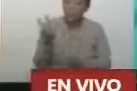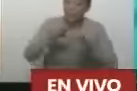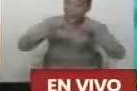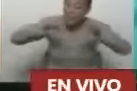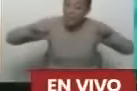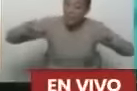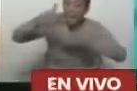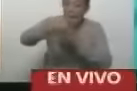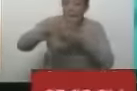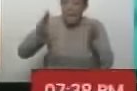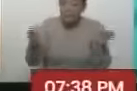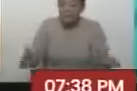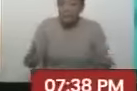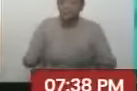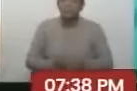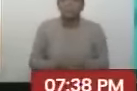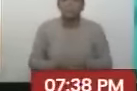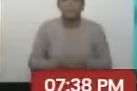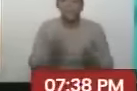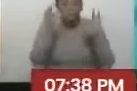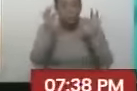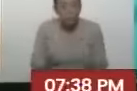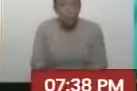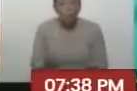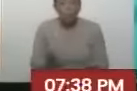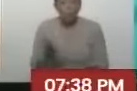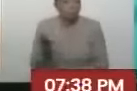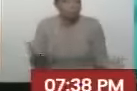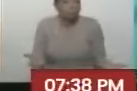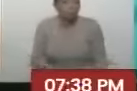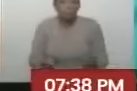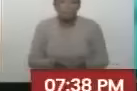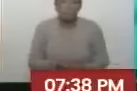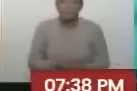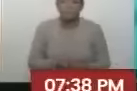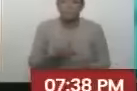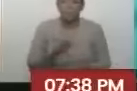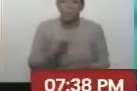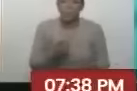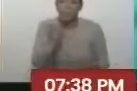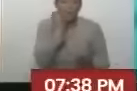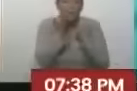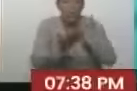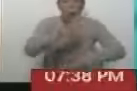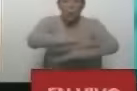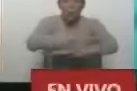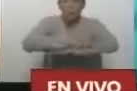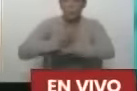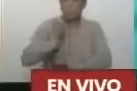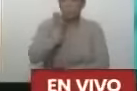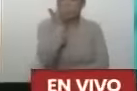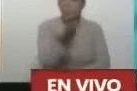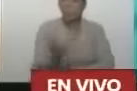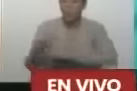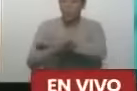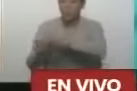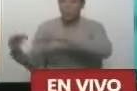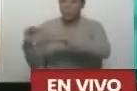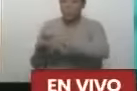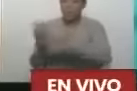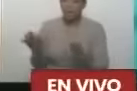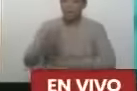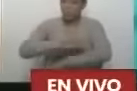territorial de manera absolutamente aventurada de manera absolutamente grosera el gobierno de Guyana que parece que